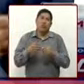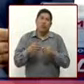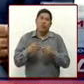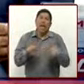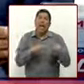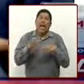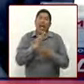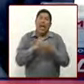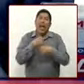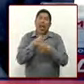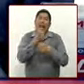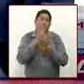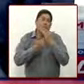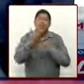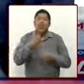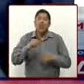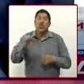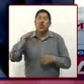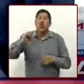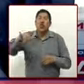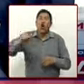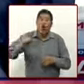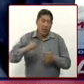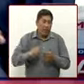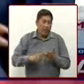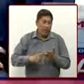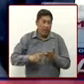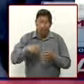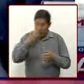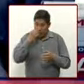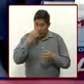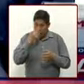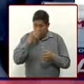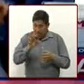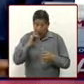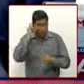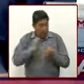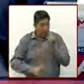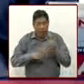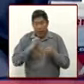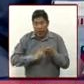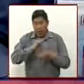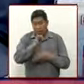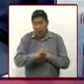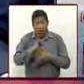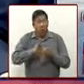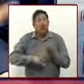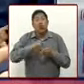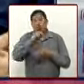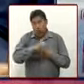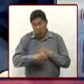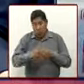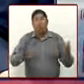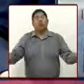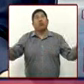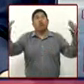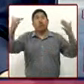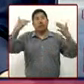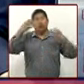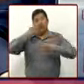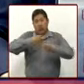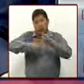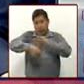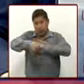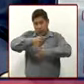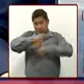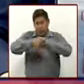los productores de soya. Y en estos días, fines de mes de mayo, que ya estamos en esta época, y la semana de junio vamos a tener también mayores ingresos en lo que se